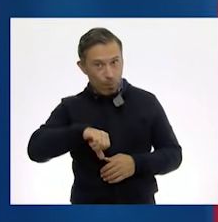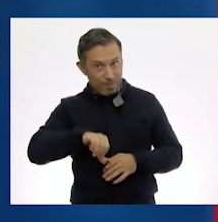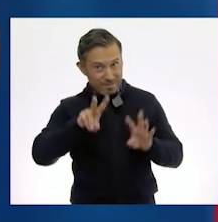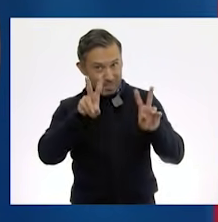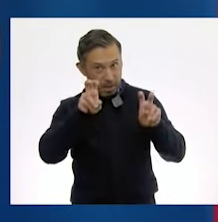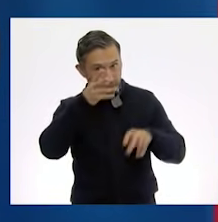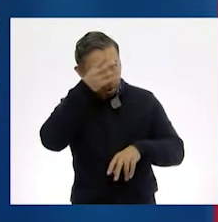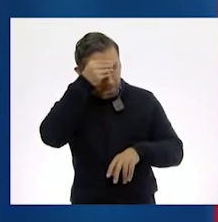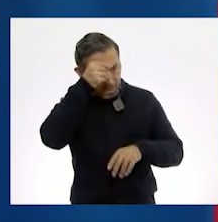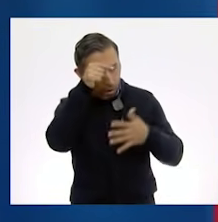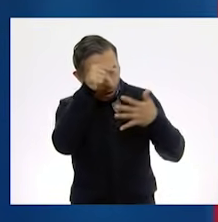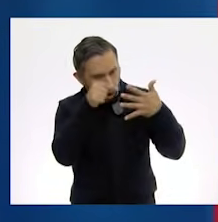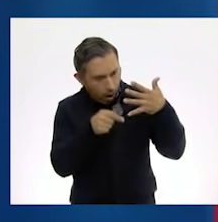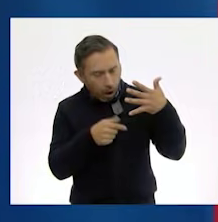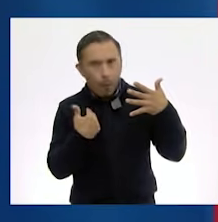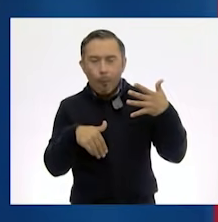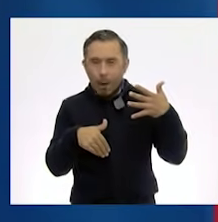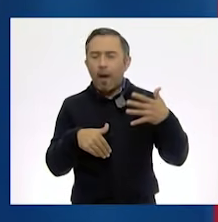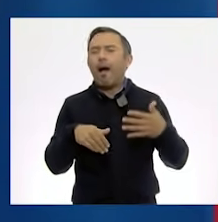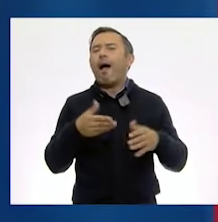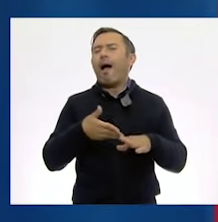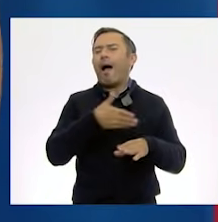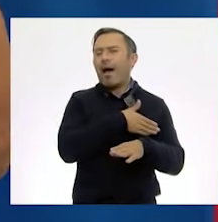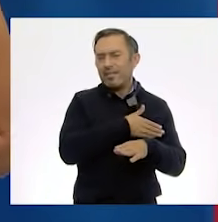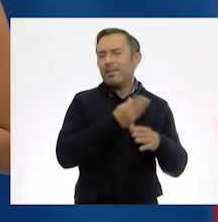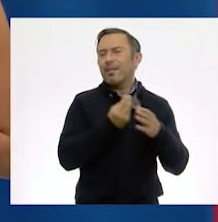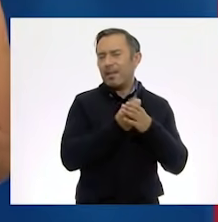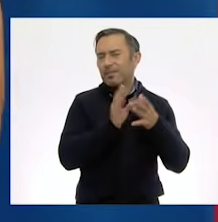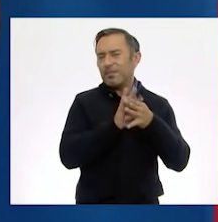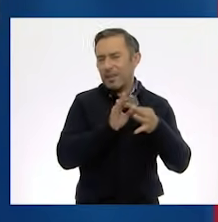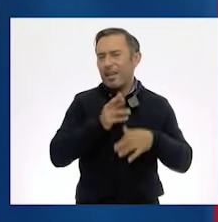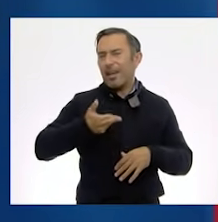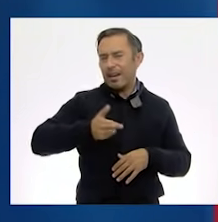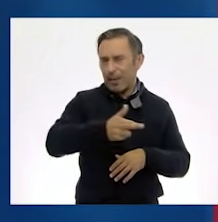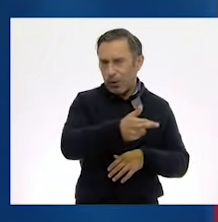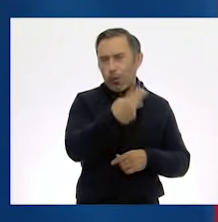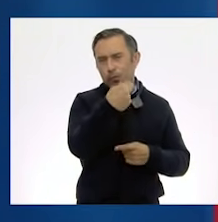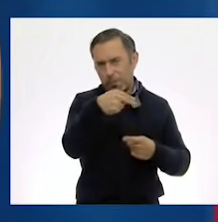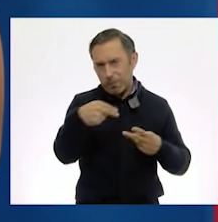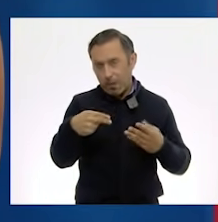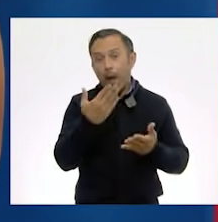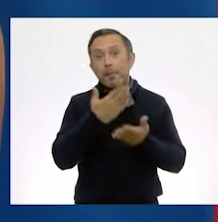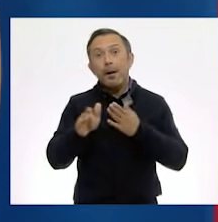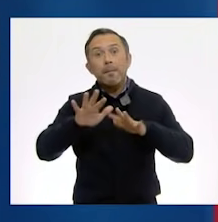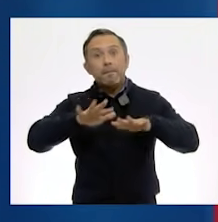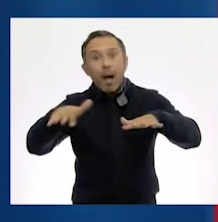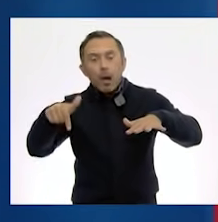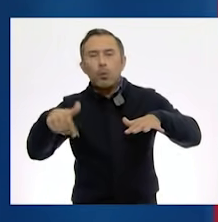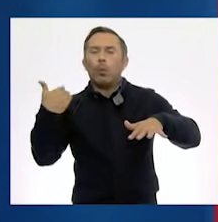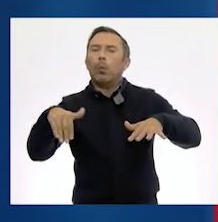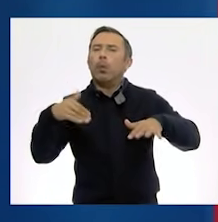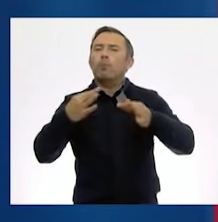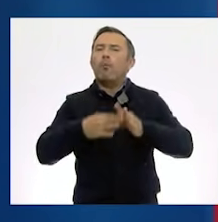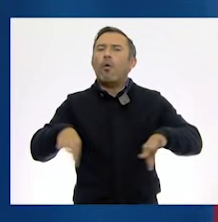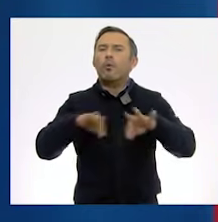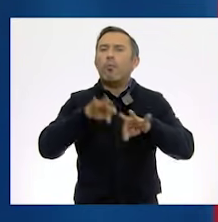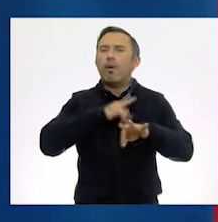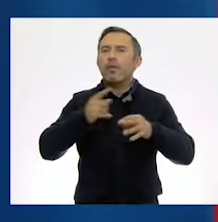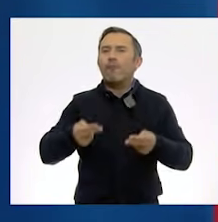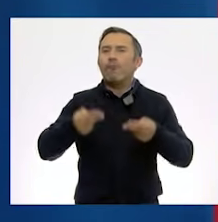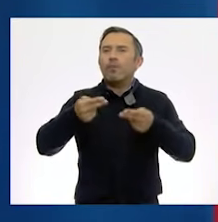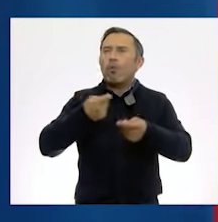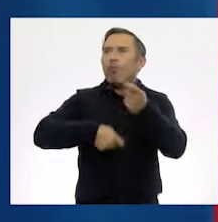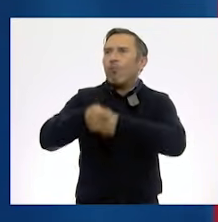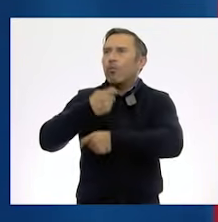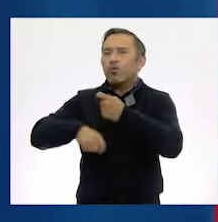puedo decir que además de los ríos que ya habíamos visto, los mares fueron determinantes para el desarrollo comercial y el intercambio cultural entre